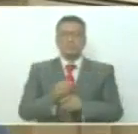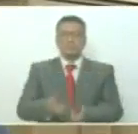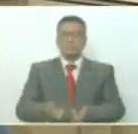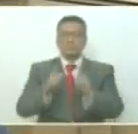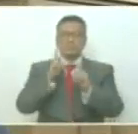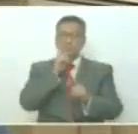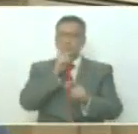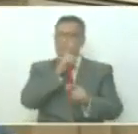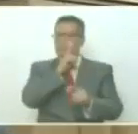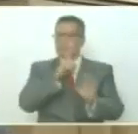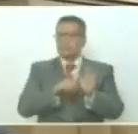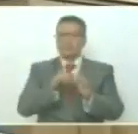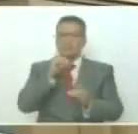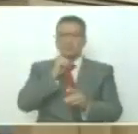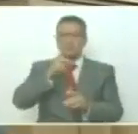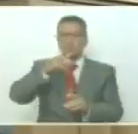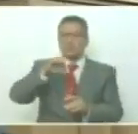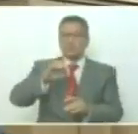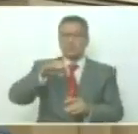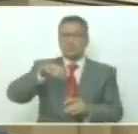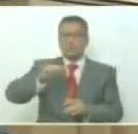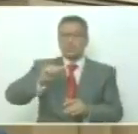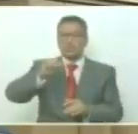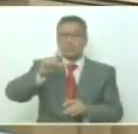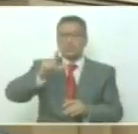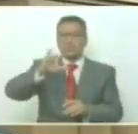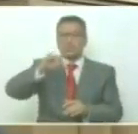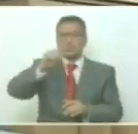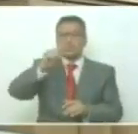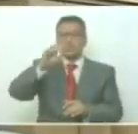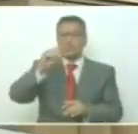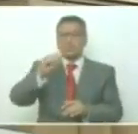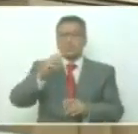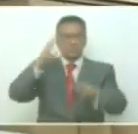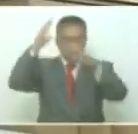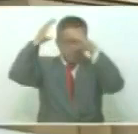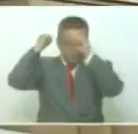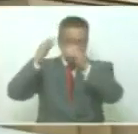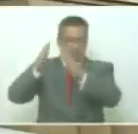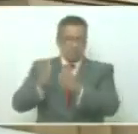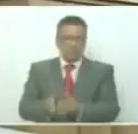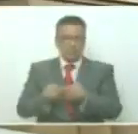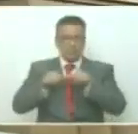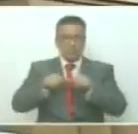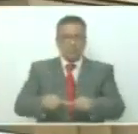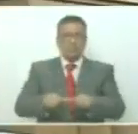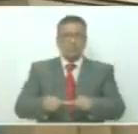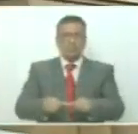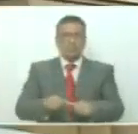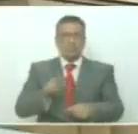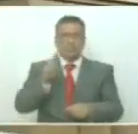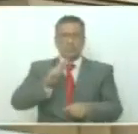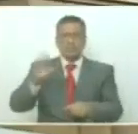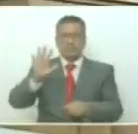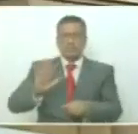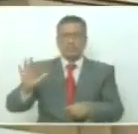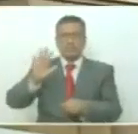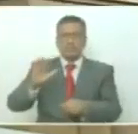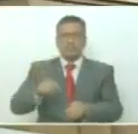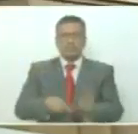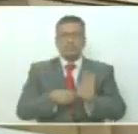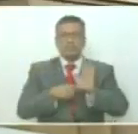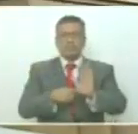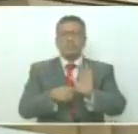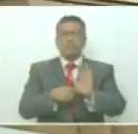autoriza el nombramiento del ciudadano Calixto Ortega Ríos como embajador representante permanente de la República Bolivariana de